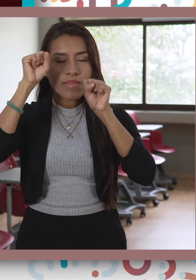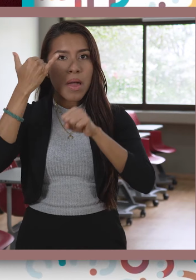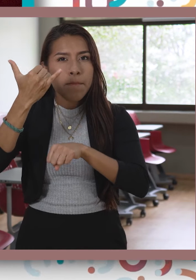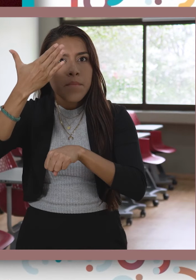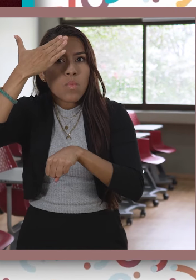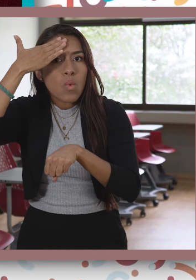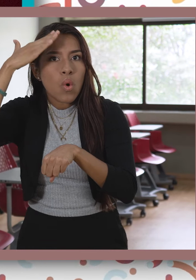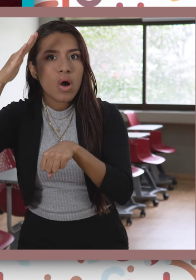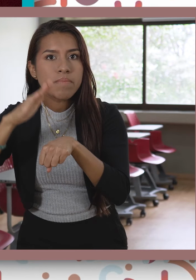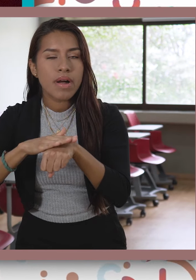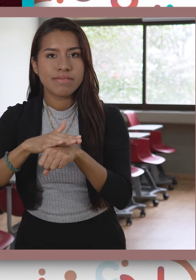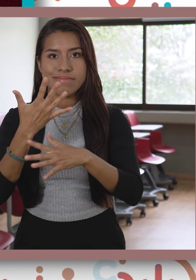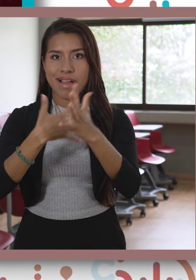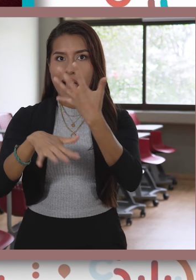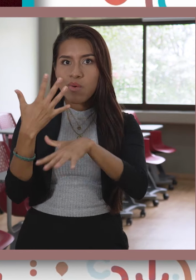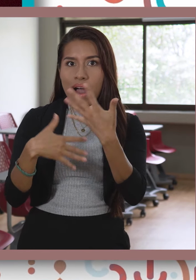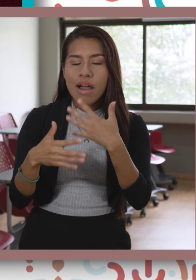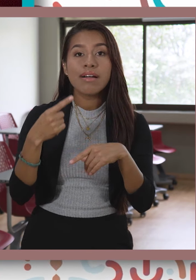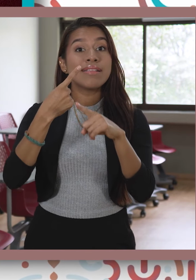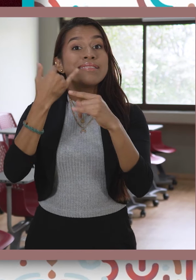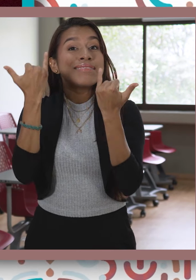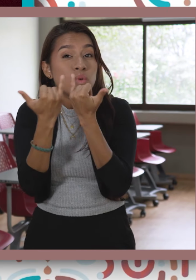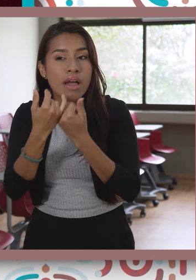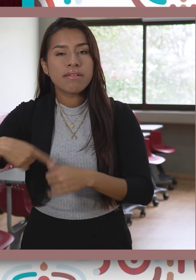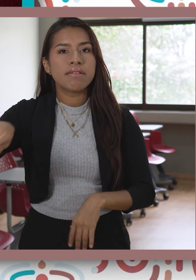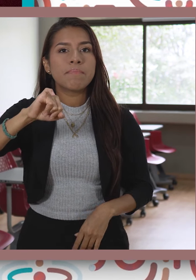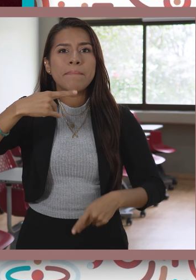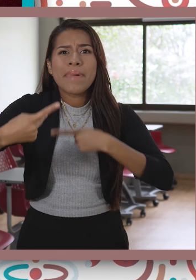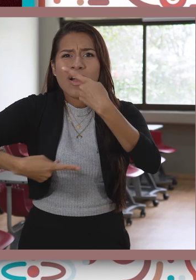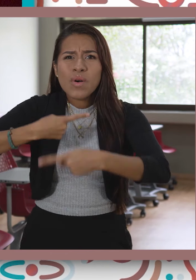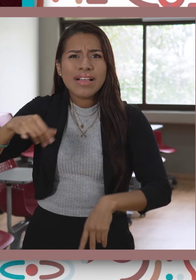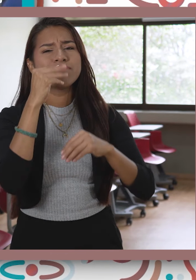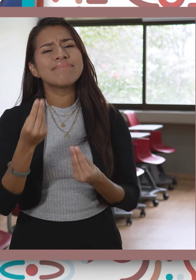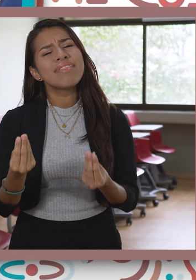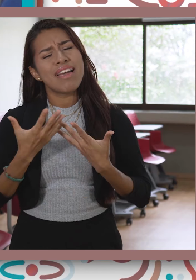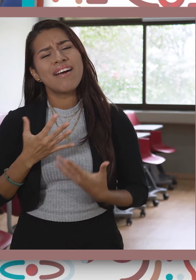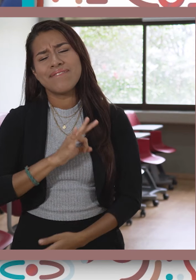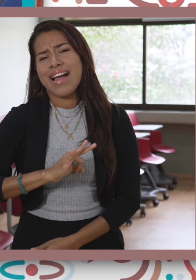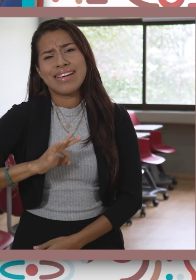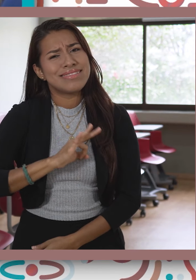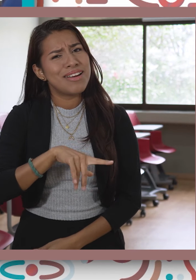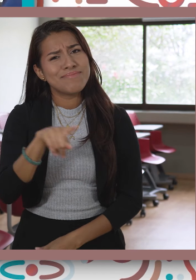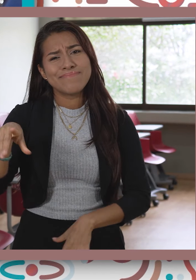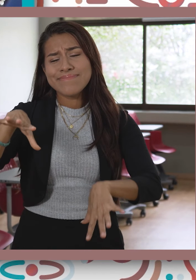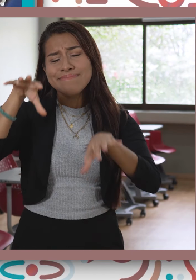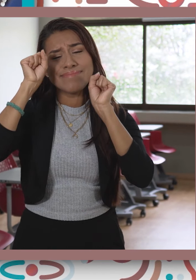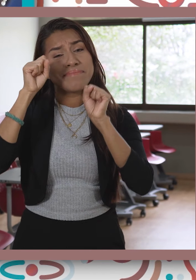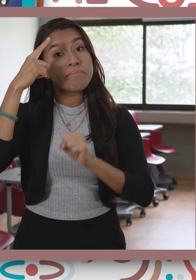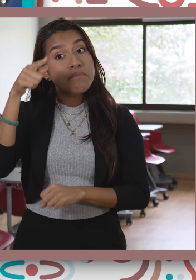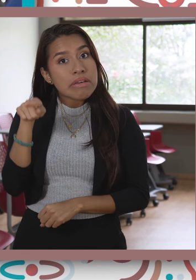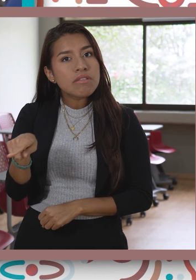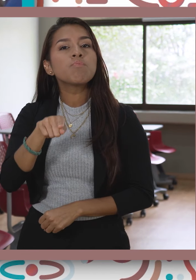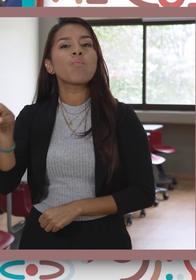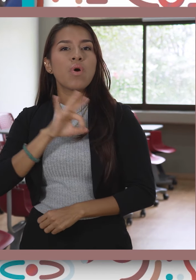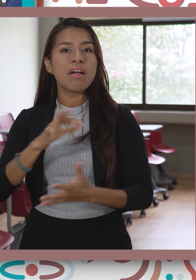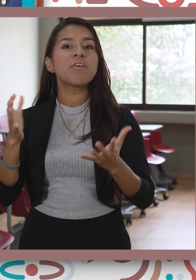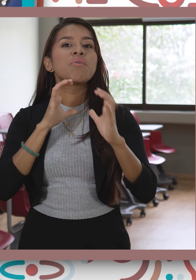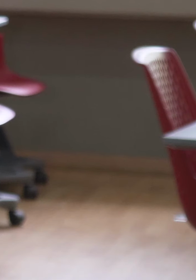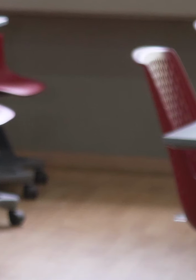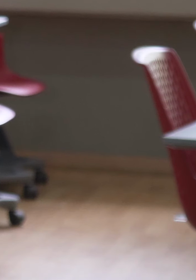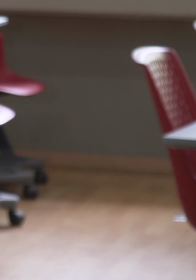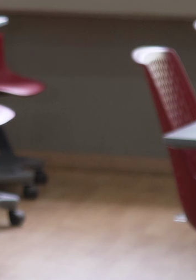los alumnos van adquiriendo todos esos aprendizajes, van memorizando las señas, y yo amo cómo van aprendiendo todos